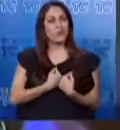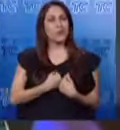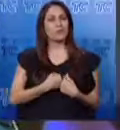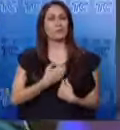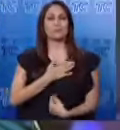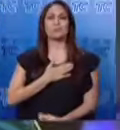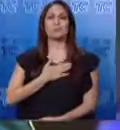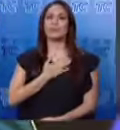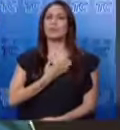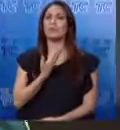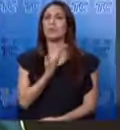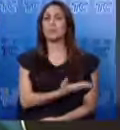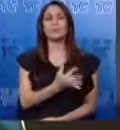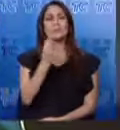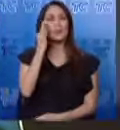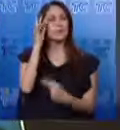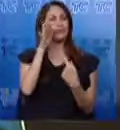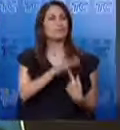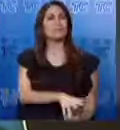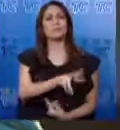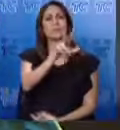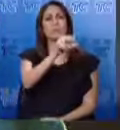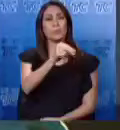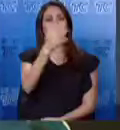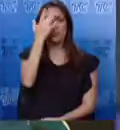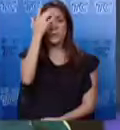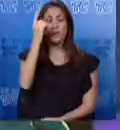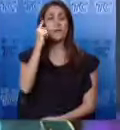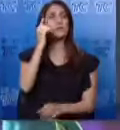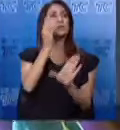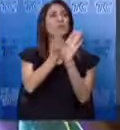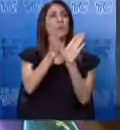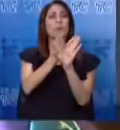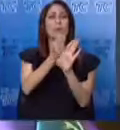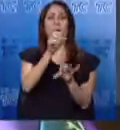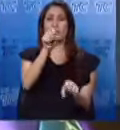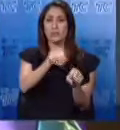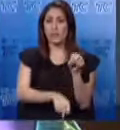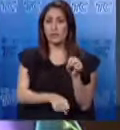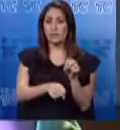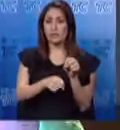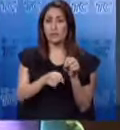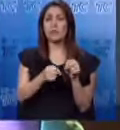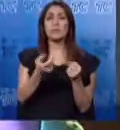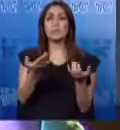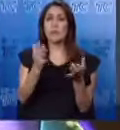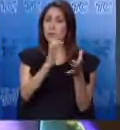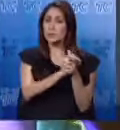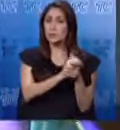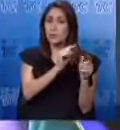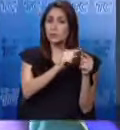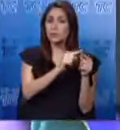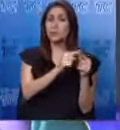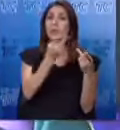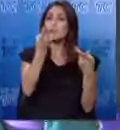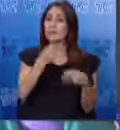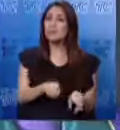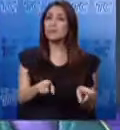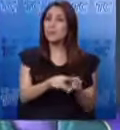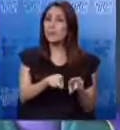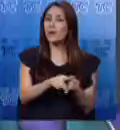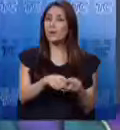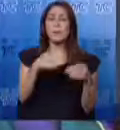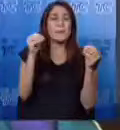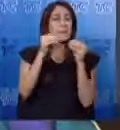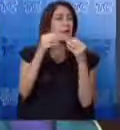¿Por qué? Porque no solamente afectan psicológica y físicamente a su esposa, sino, más